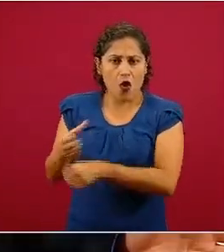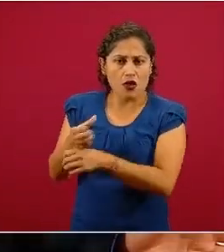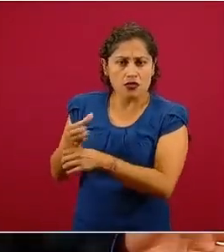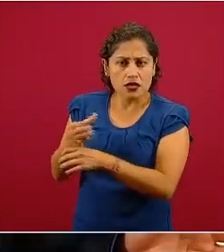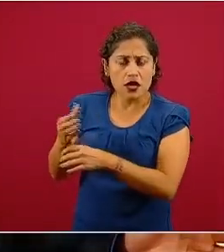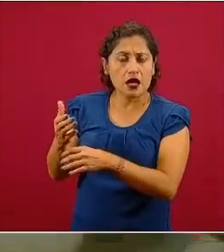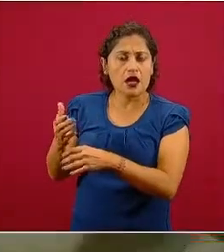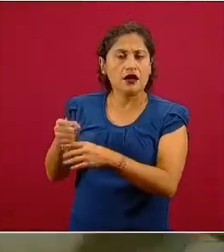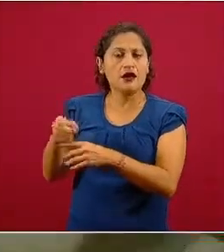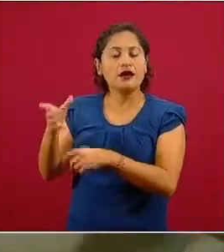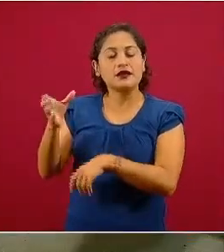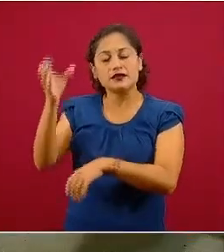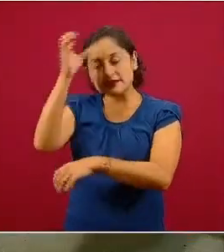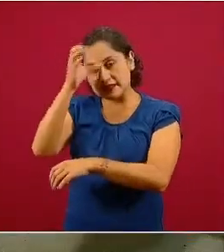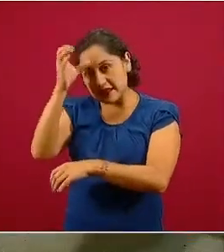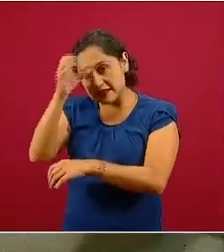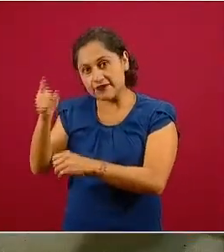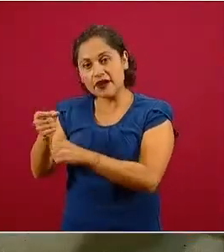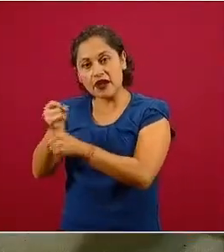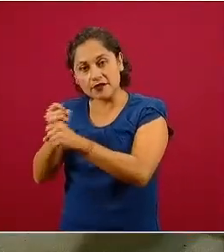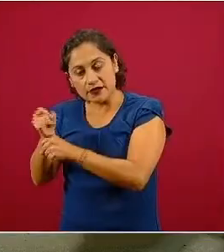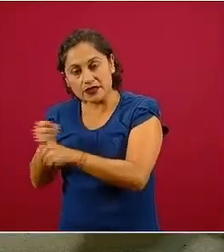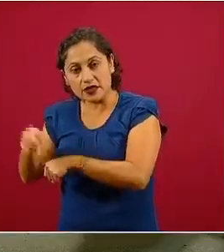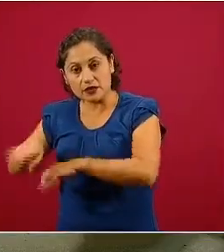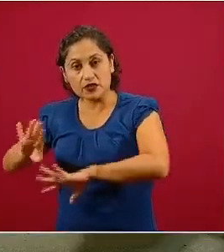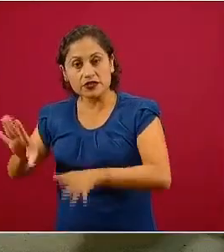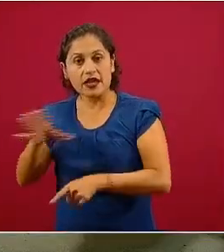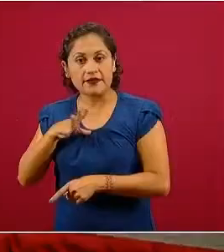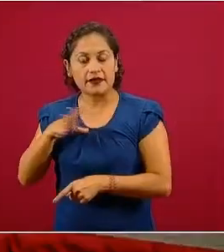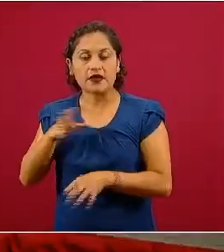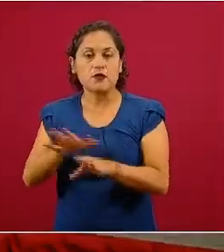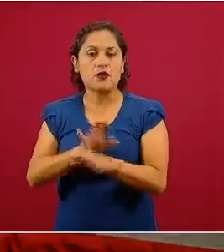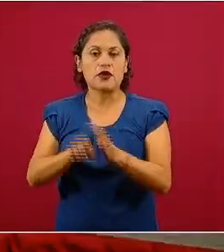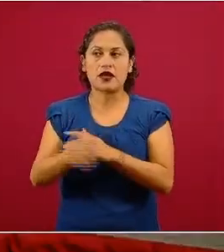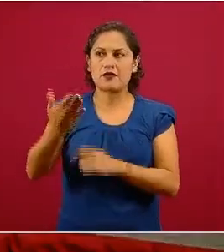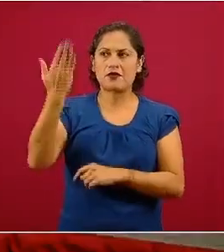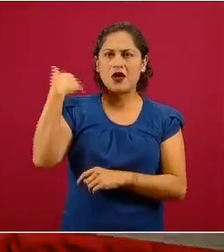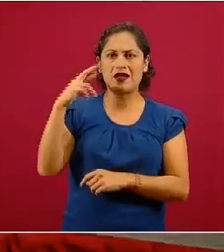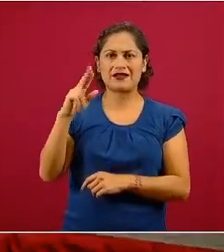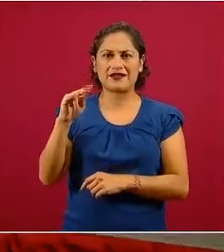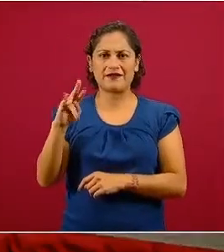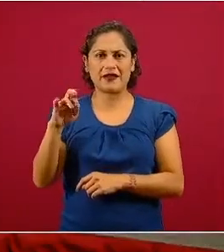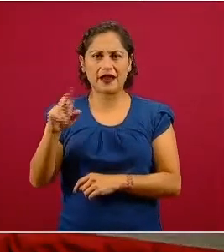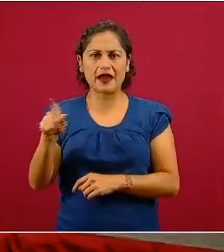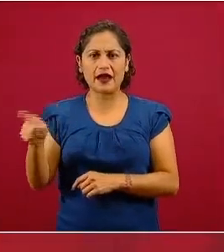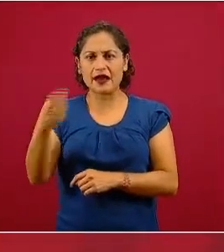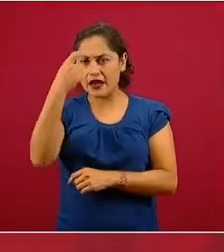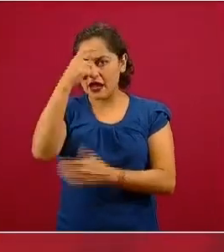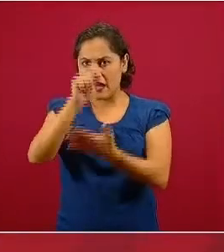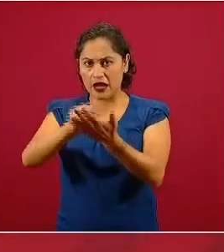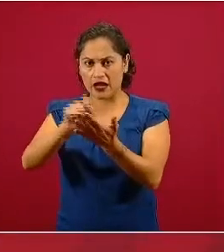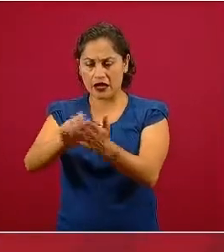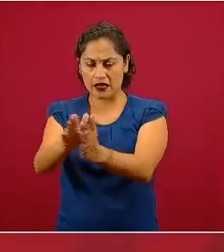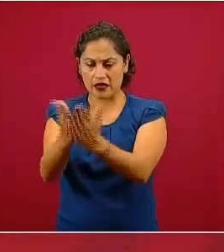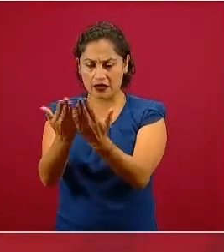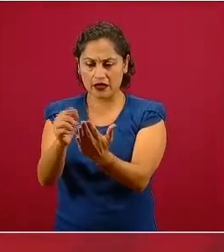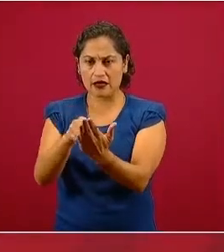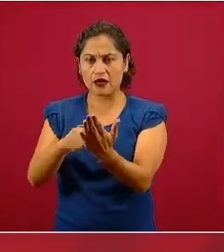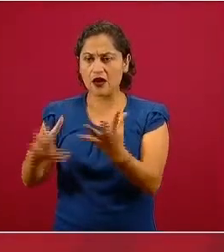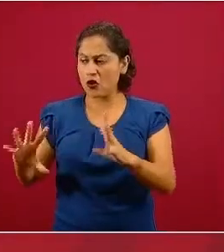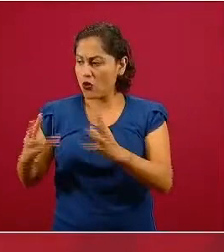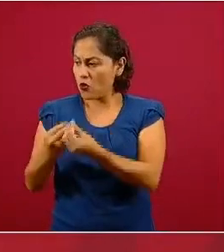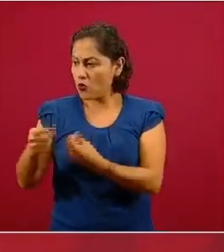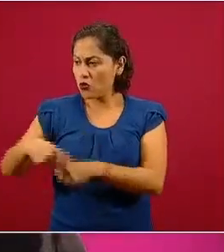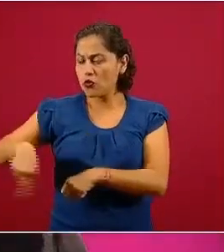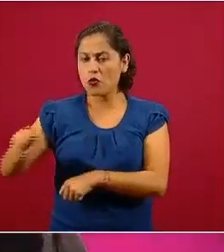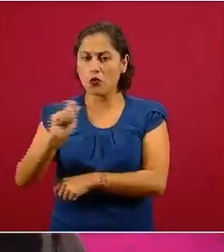como lo explicó el jueves pasado el doctor Juan Rivera, cuando nos mostró sus libros, los libros que él editó junto con más de 50 investigadoras